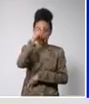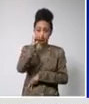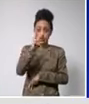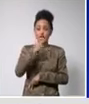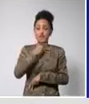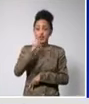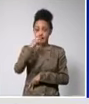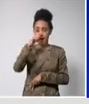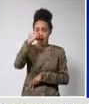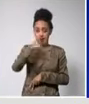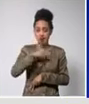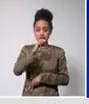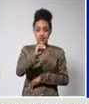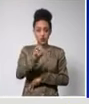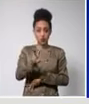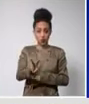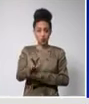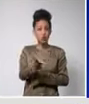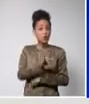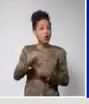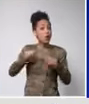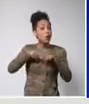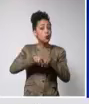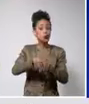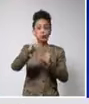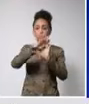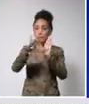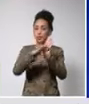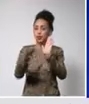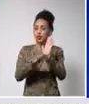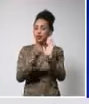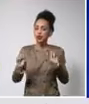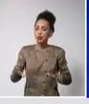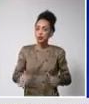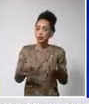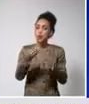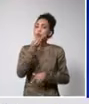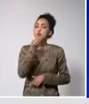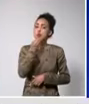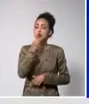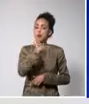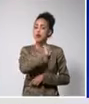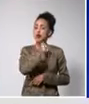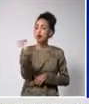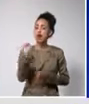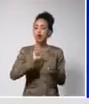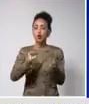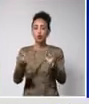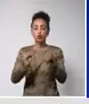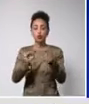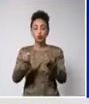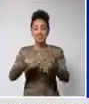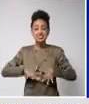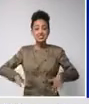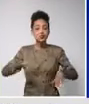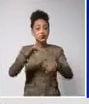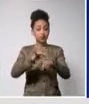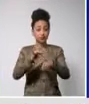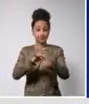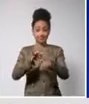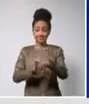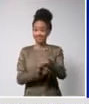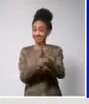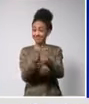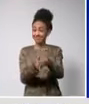realmente es algo que junto con las medidas va a continuar a controlar la situación epidemiológica que sigue siendo muy